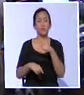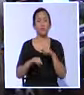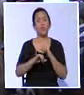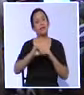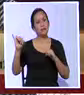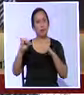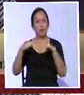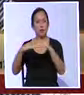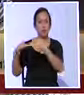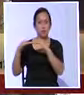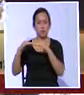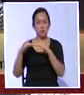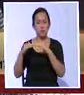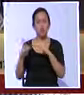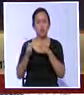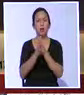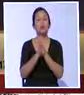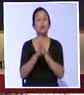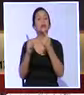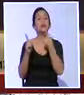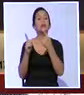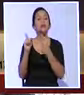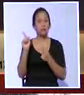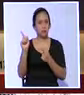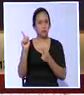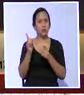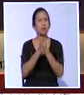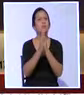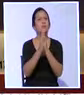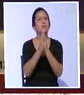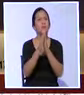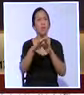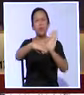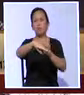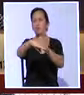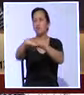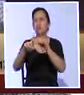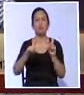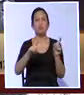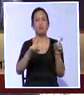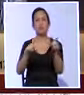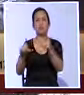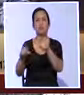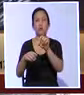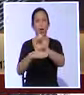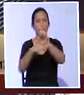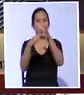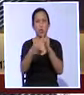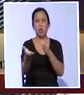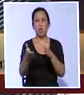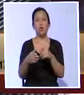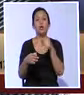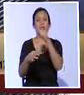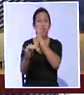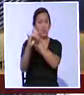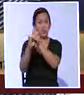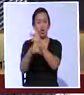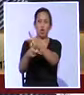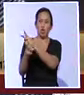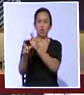democrática un pedido para que el llame a la consulta popular y elimine el consejo de